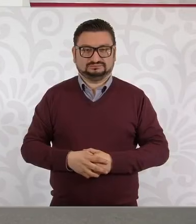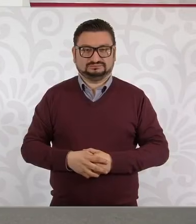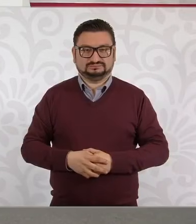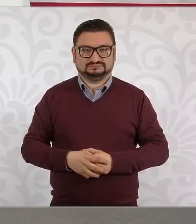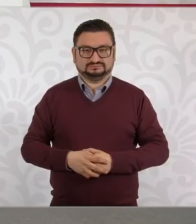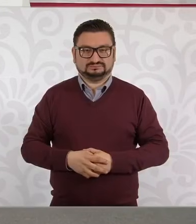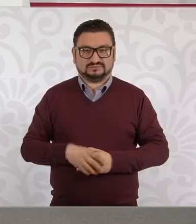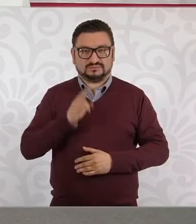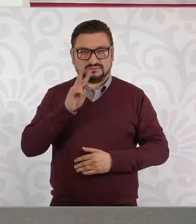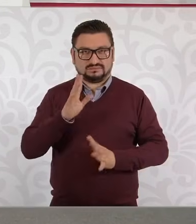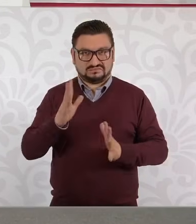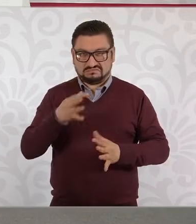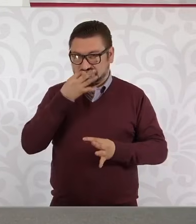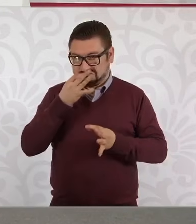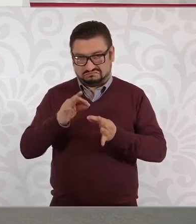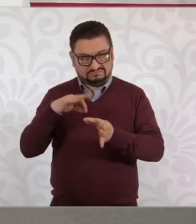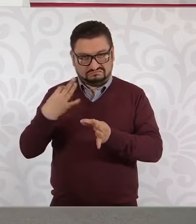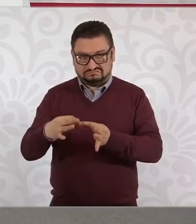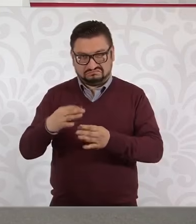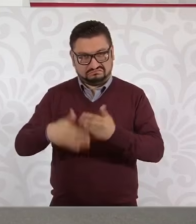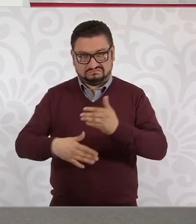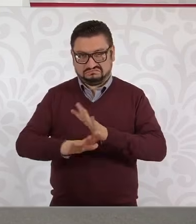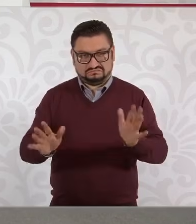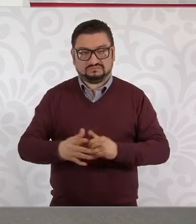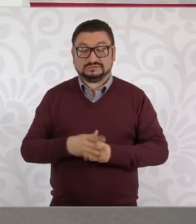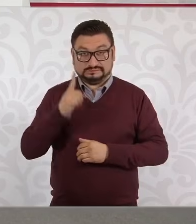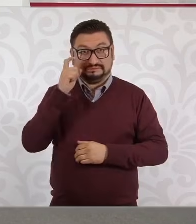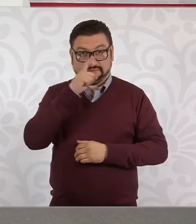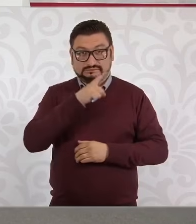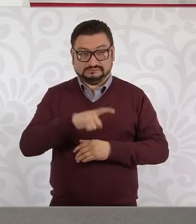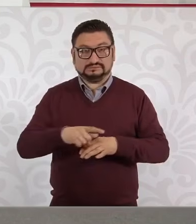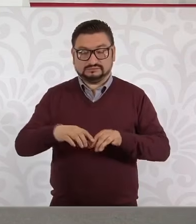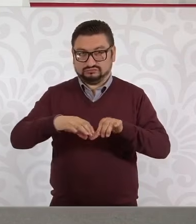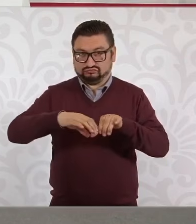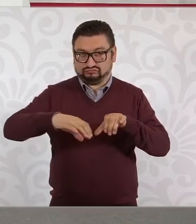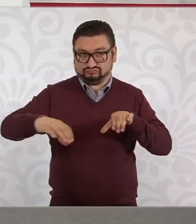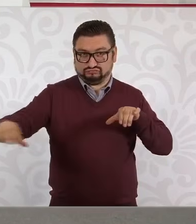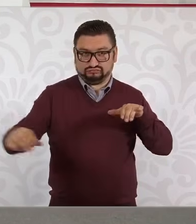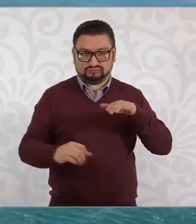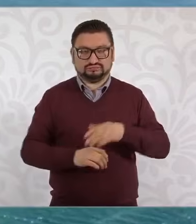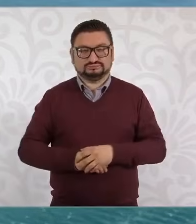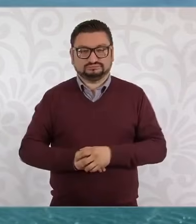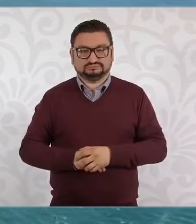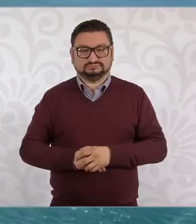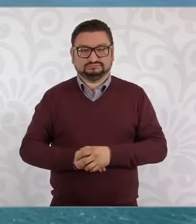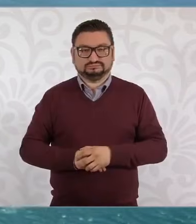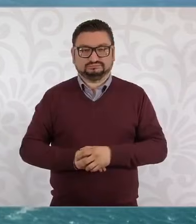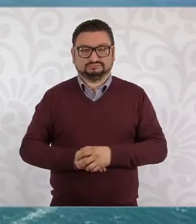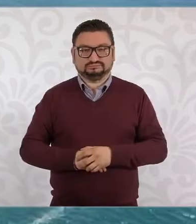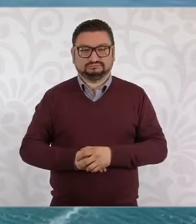ya está prácticamente terminado. Tuvo su complicación el montaje de las traves. Son